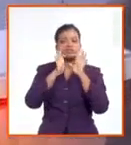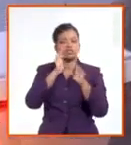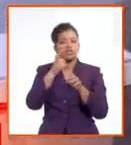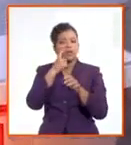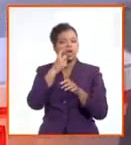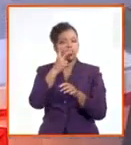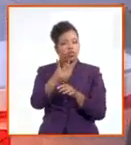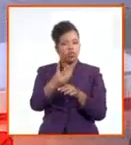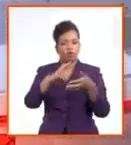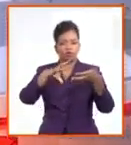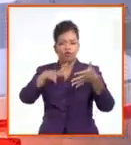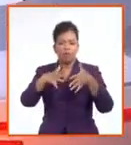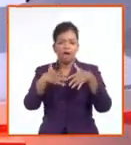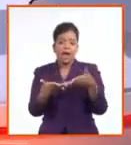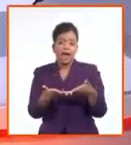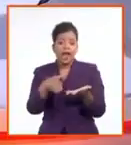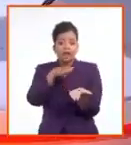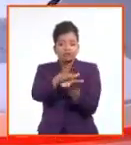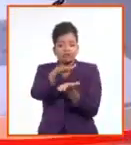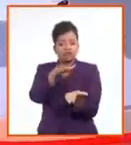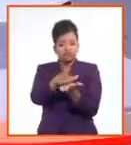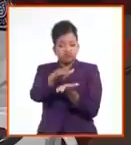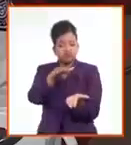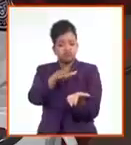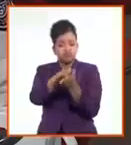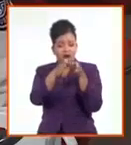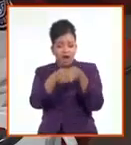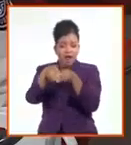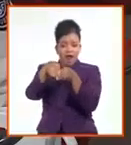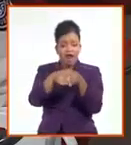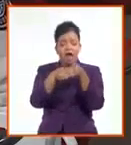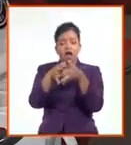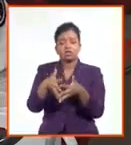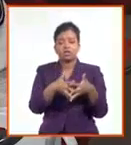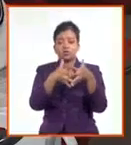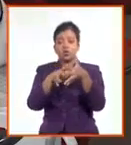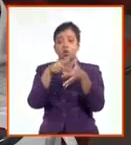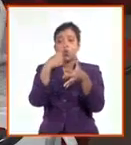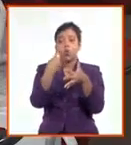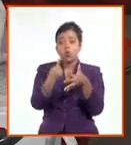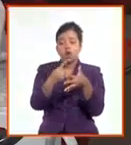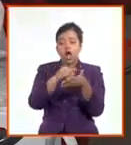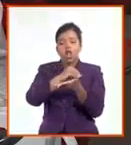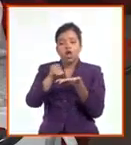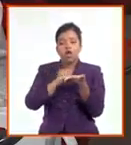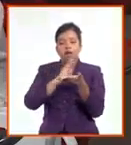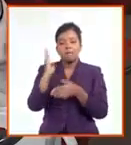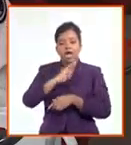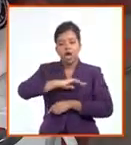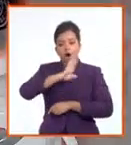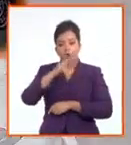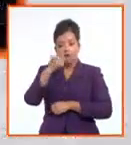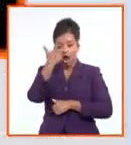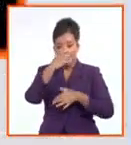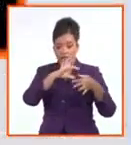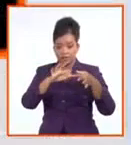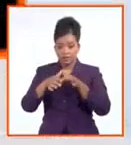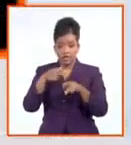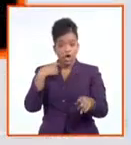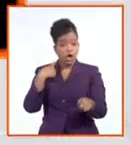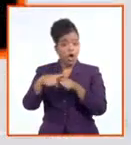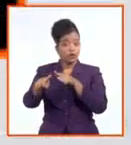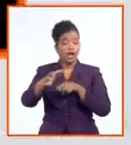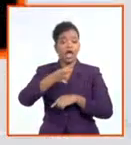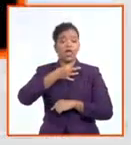personas con lanchas procedentes de los Estados Unidos, una en Bahía Honda en Artemisa y la otra en Encrucijada, Vía Clara. En